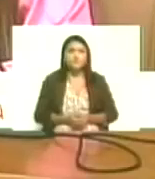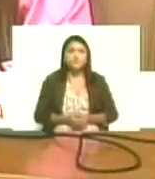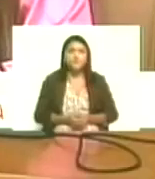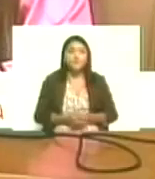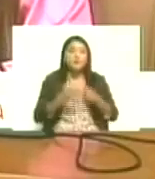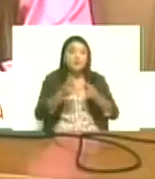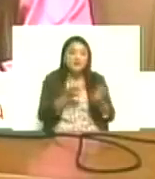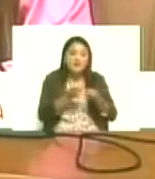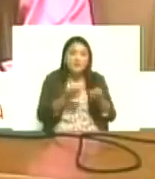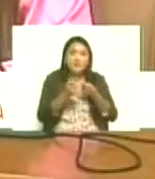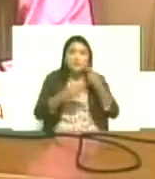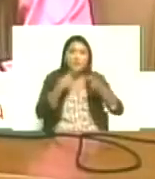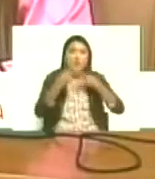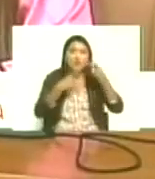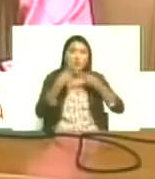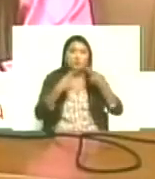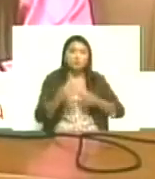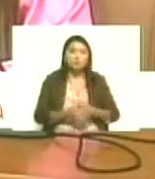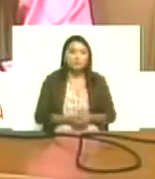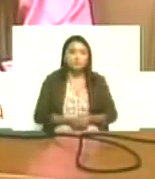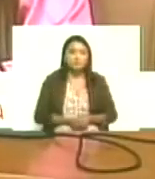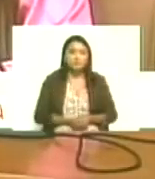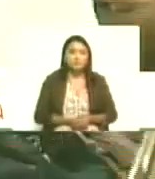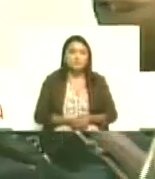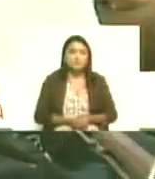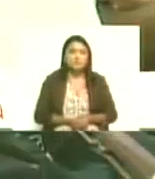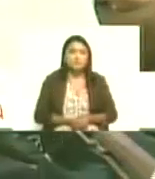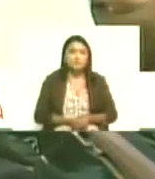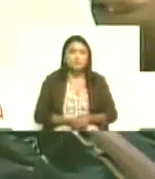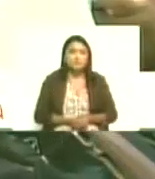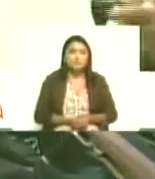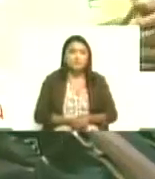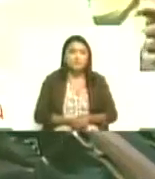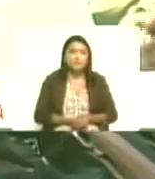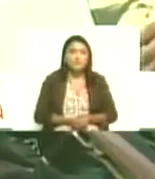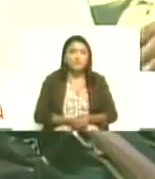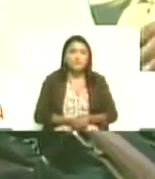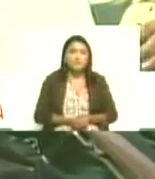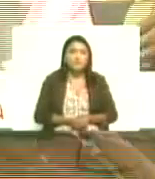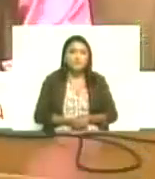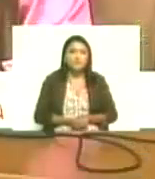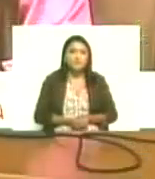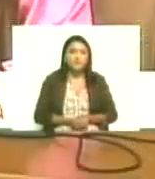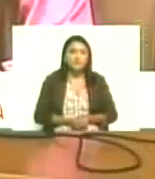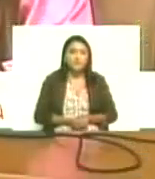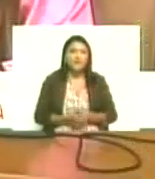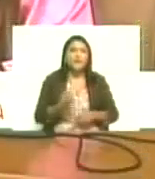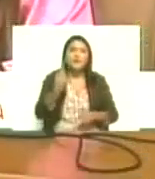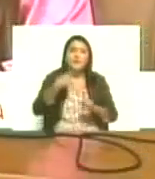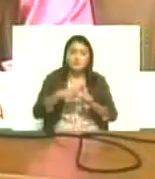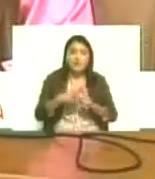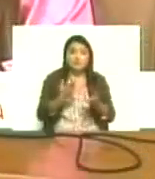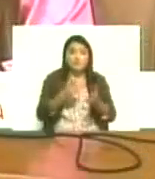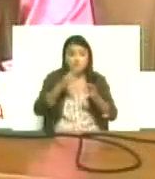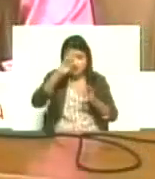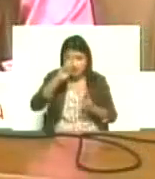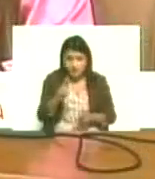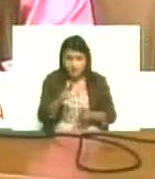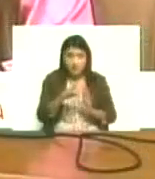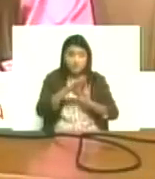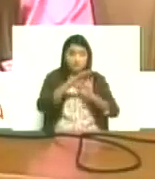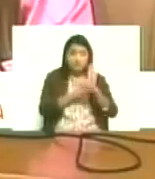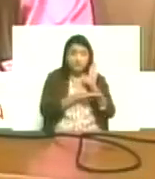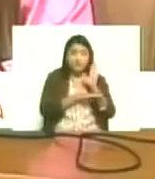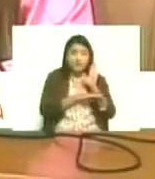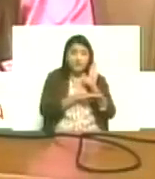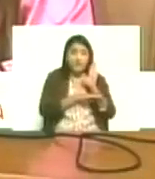dominación política y el expolio de sus vastos recursos naturales. En respeto de lo previsto en la declaración de